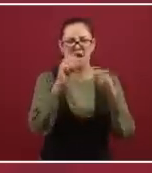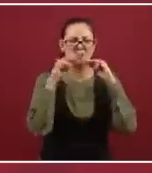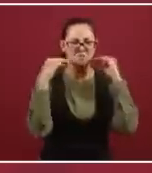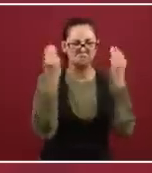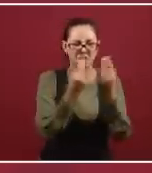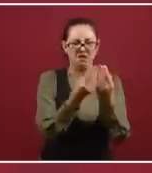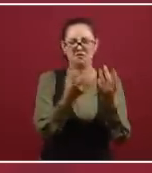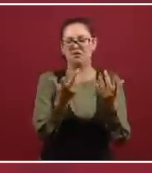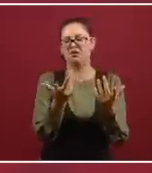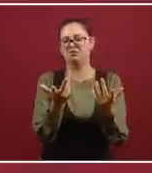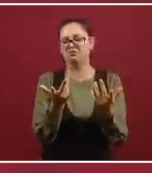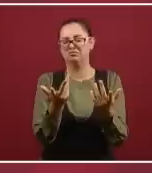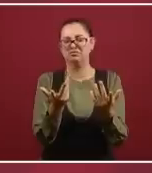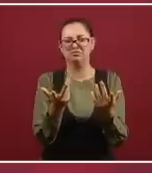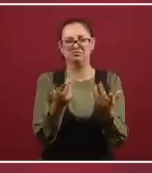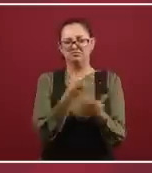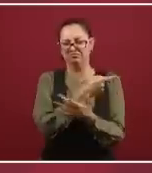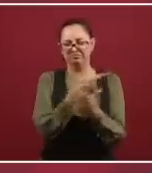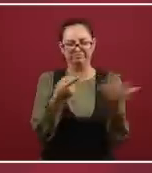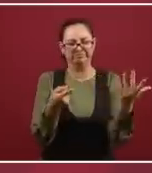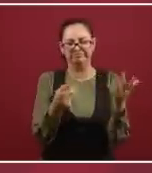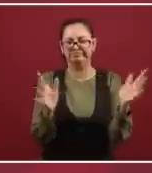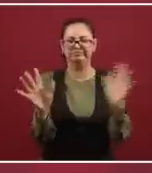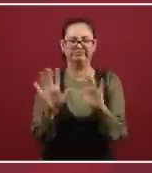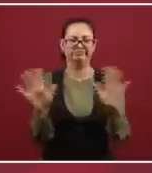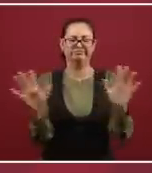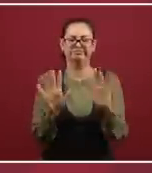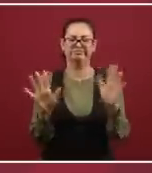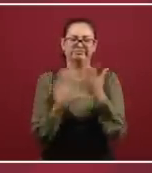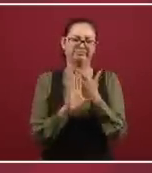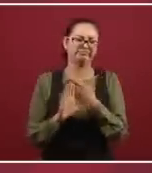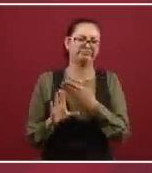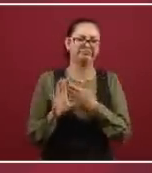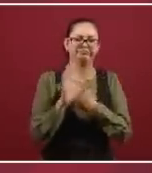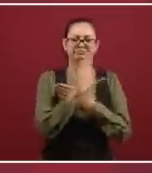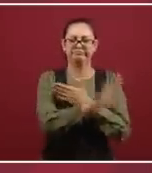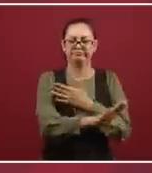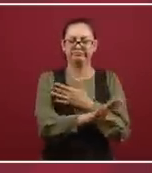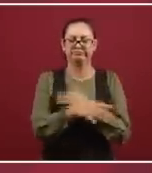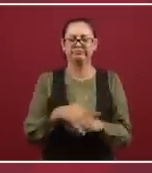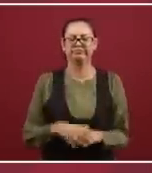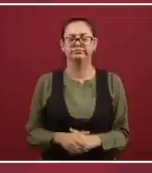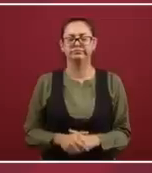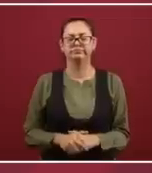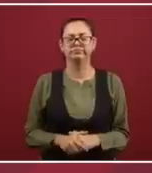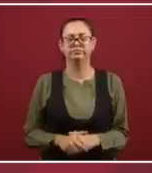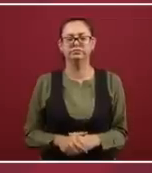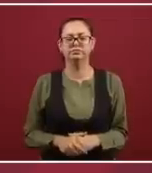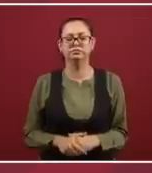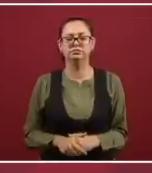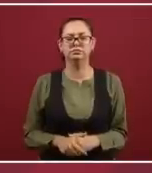bandas, y que no se confundan,